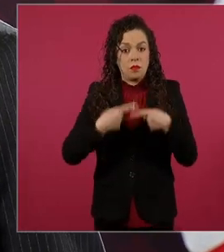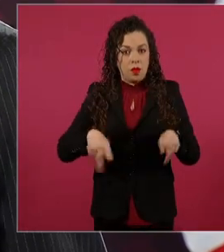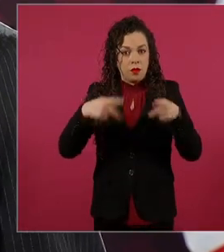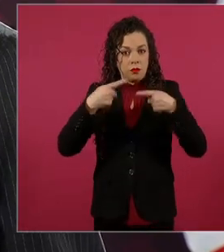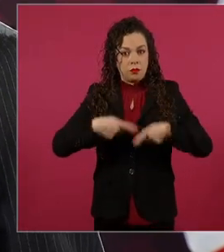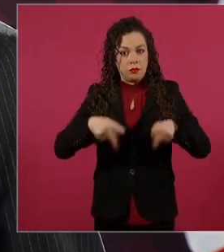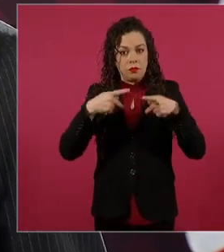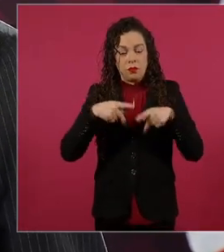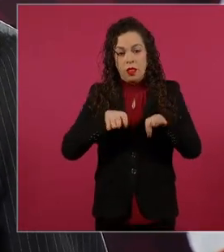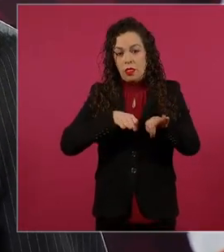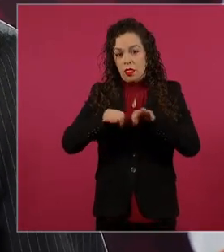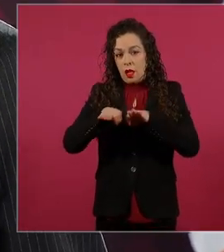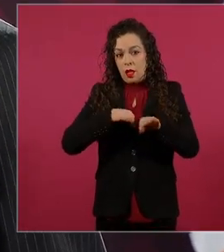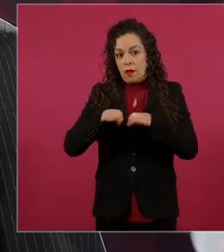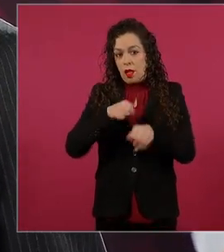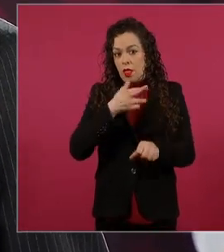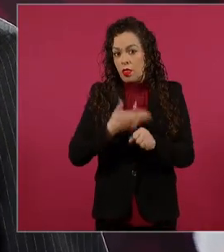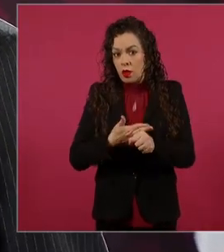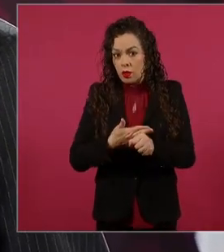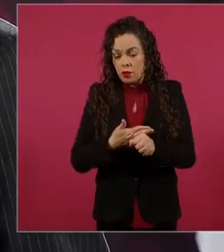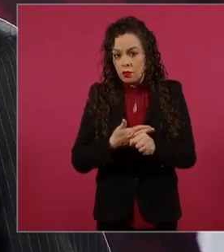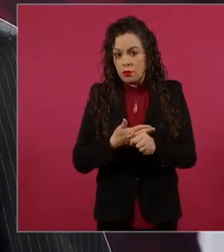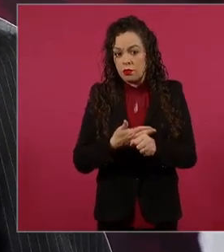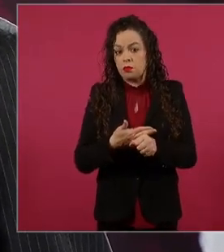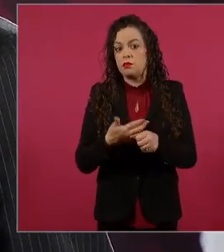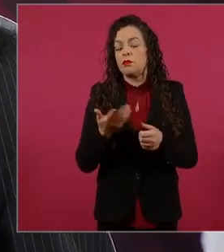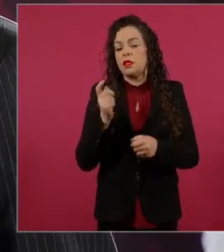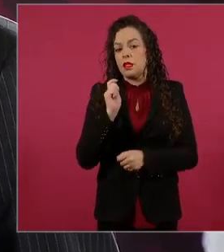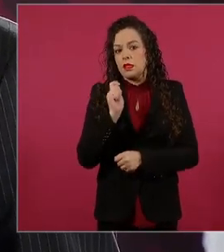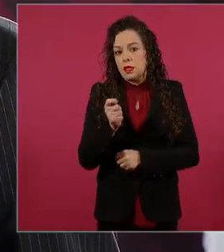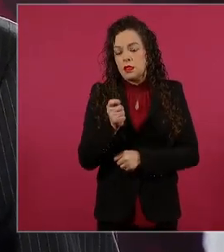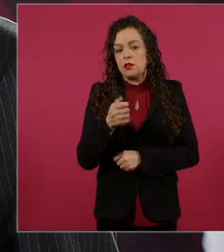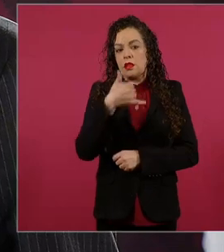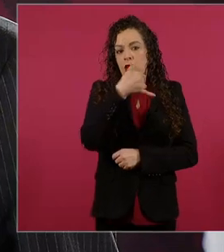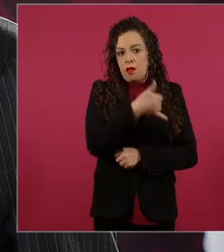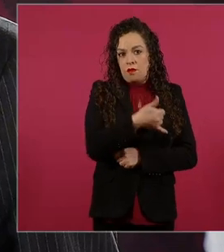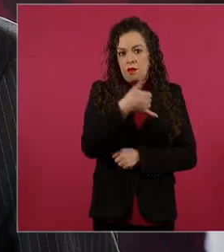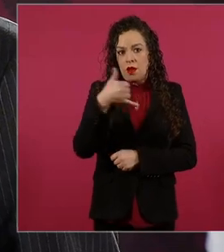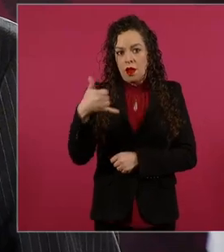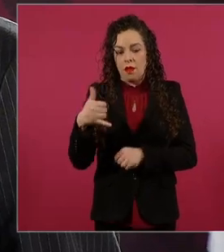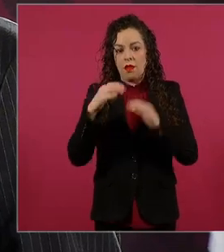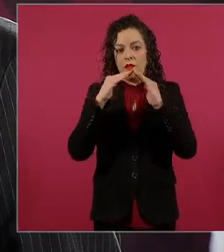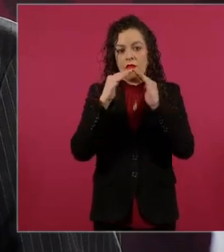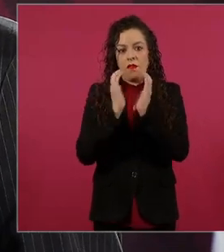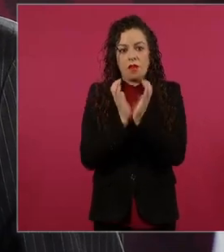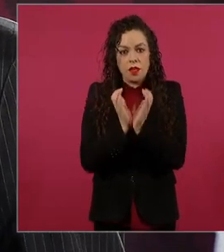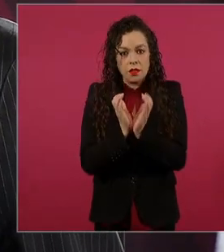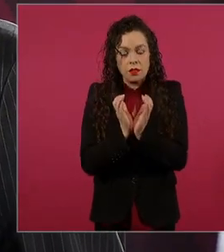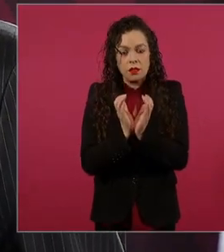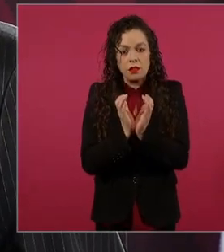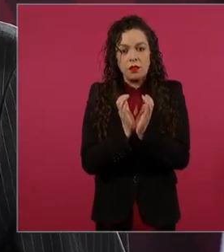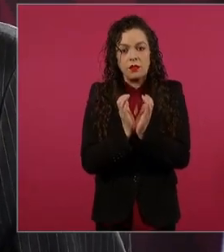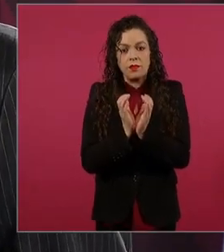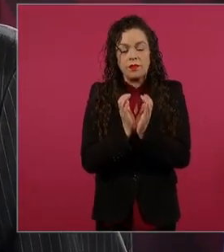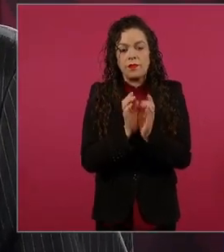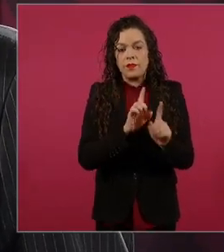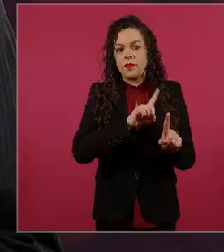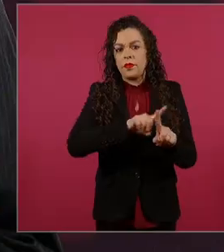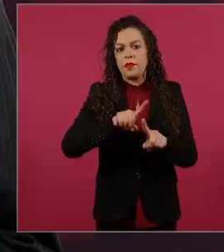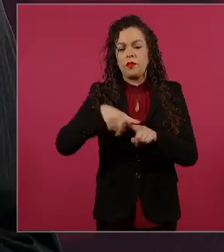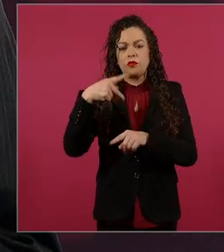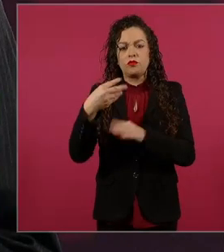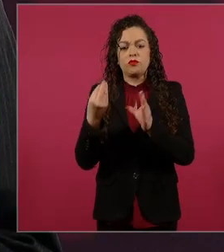en Infonavit, en Foviste y las políticas que se han